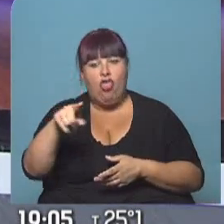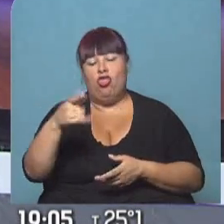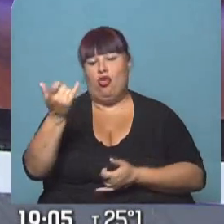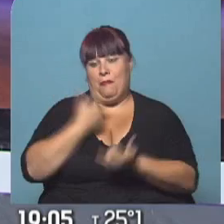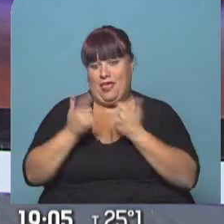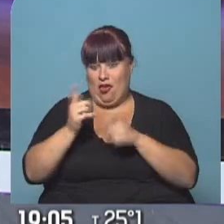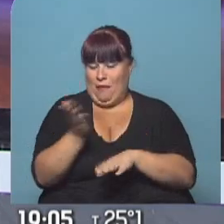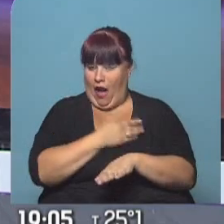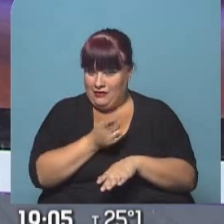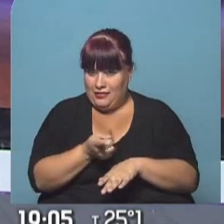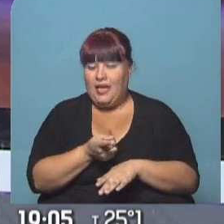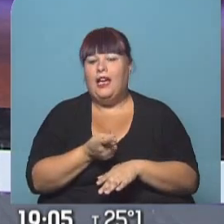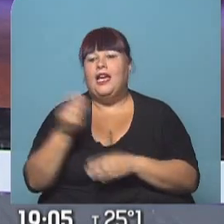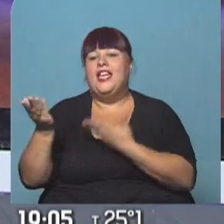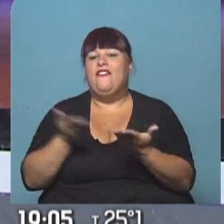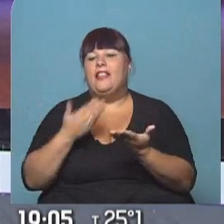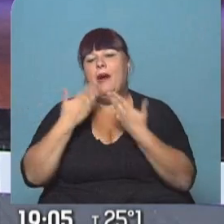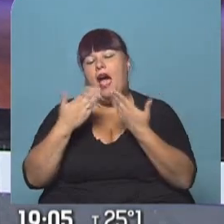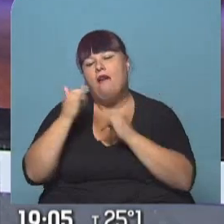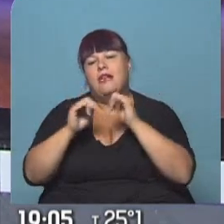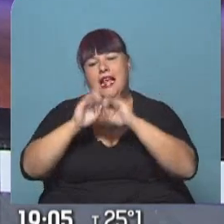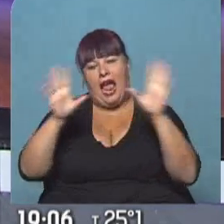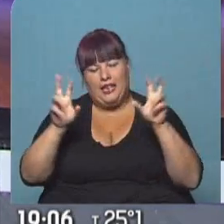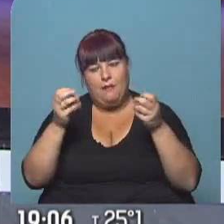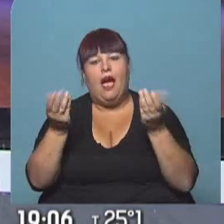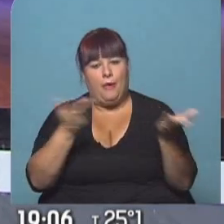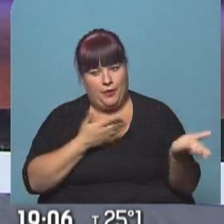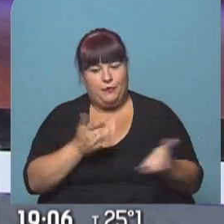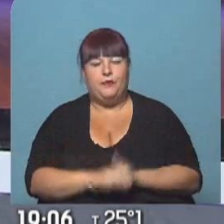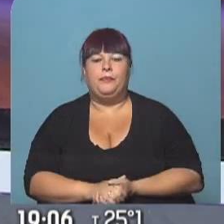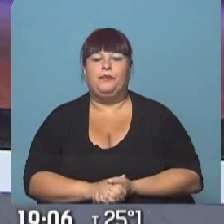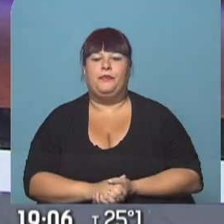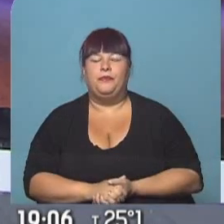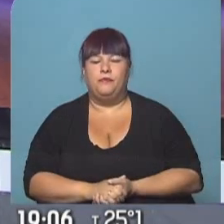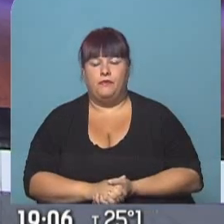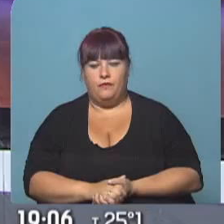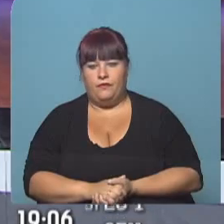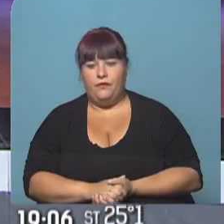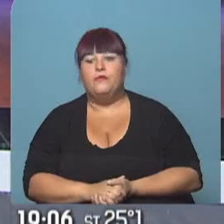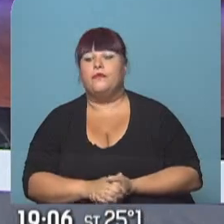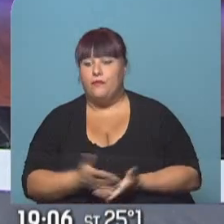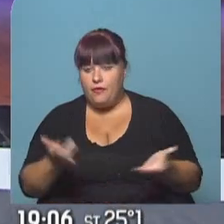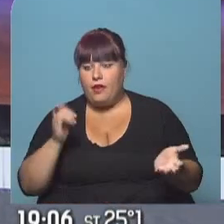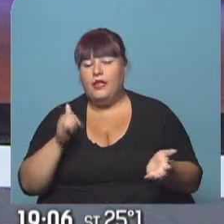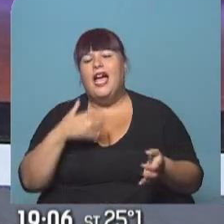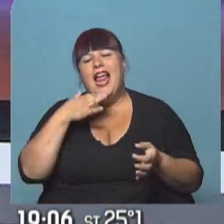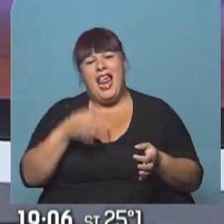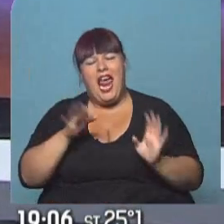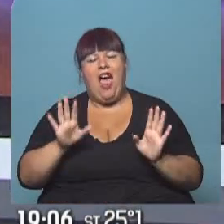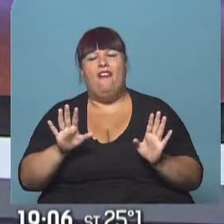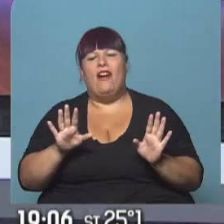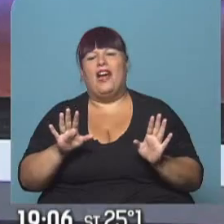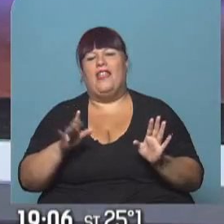nos anticipaba recién, tiene un invitado para ampliar este tema. Fernando, adelante. Sí, Daniel, en realidad